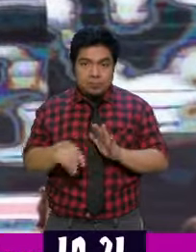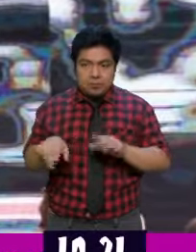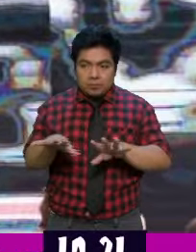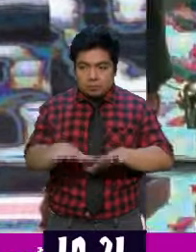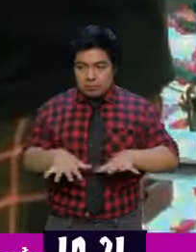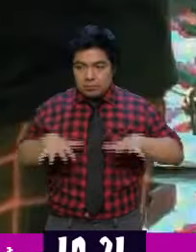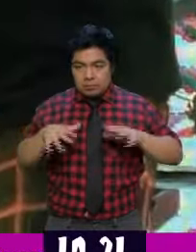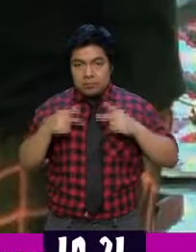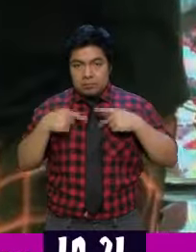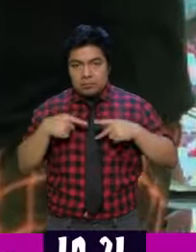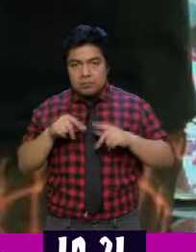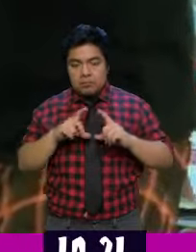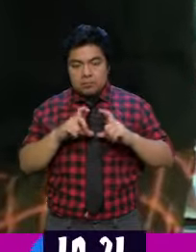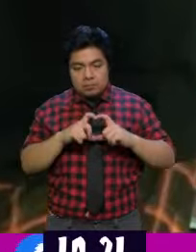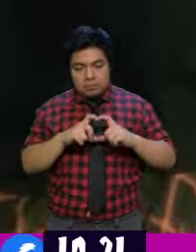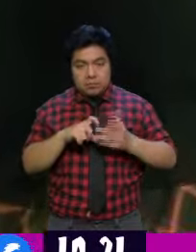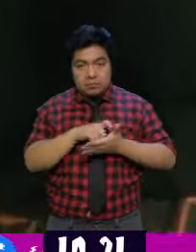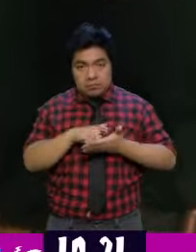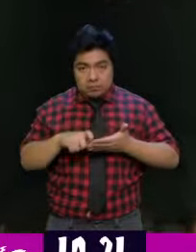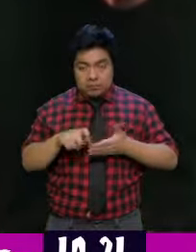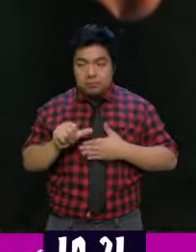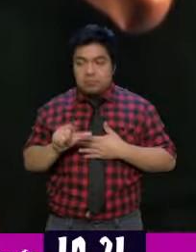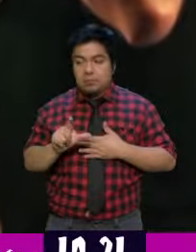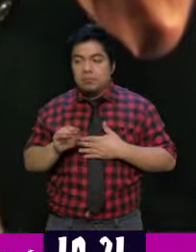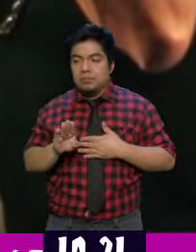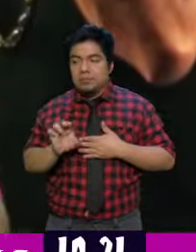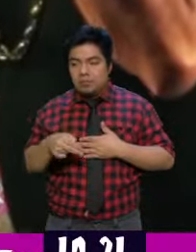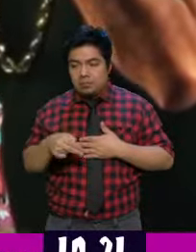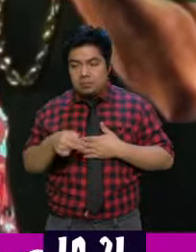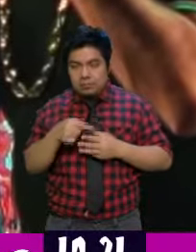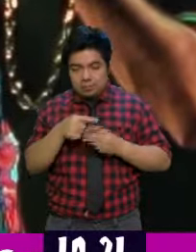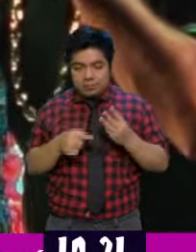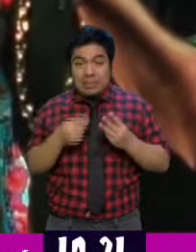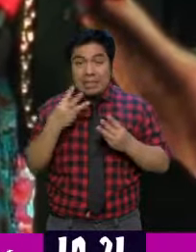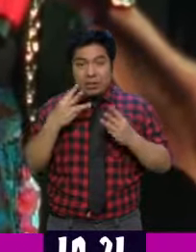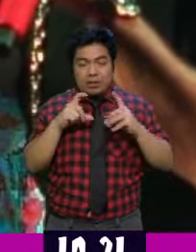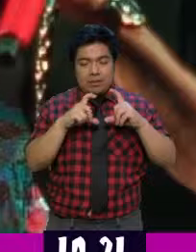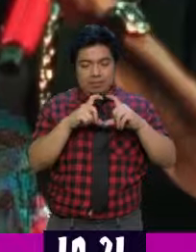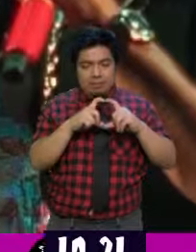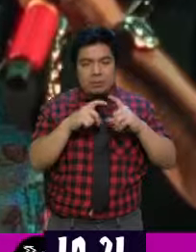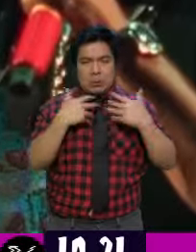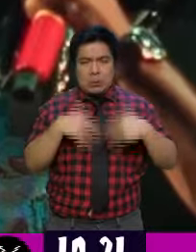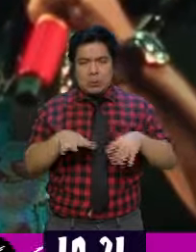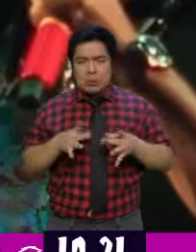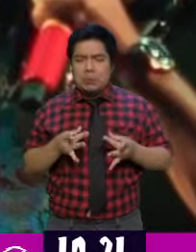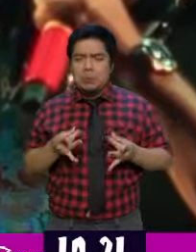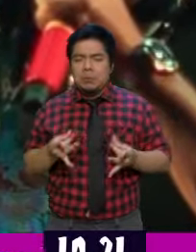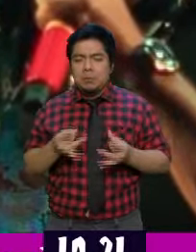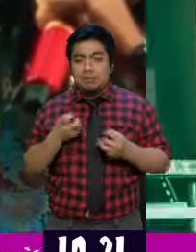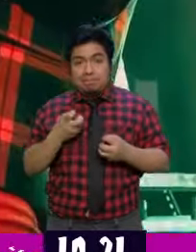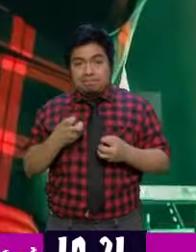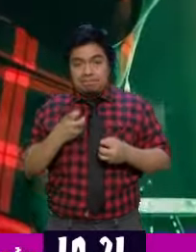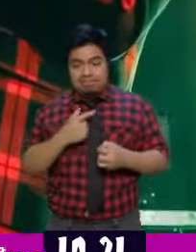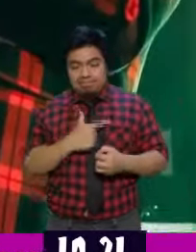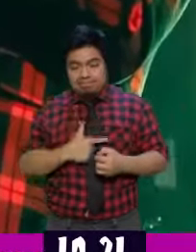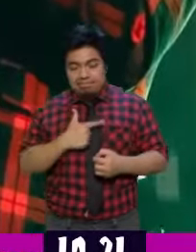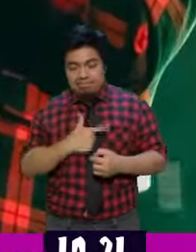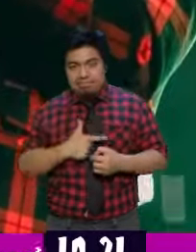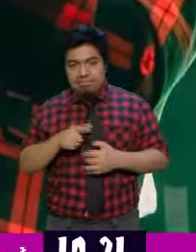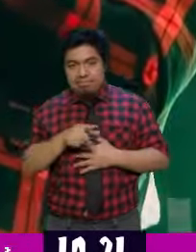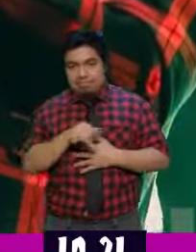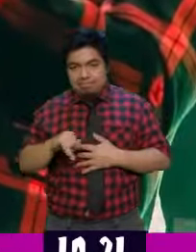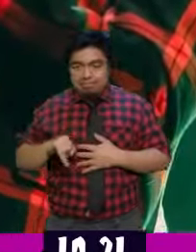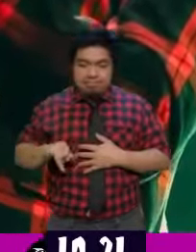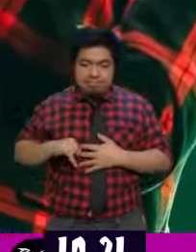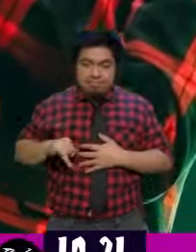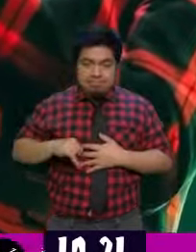la posibilidad de comprar el álbum como existía antes, los 3 vinilos en una edición de lujo. Eso sí está muy interesante. Eso es muy